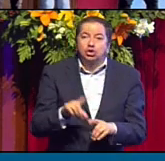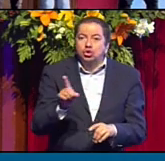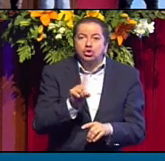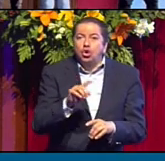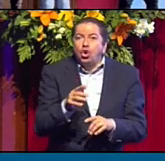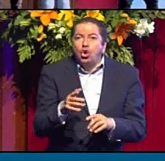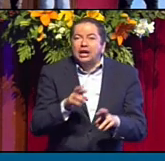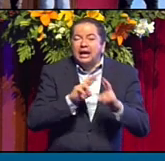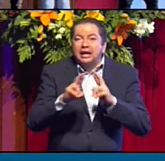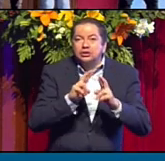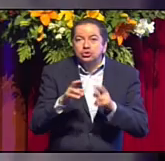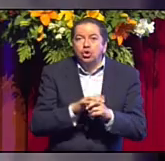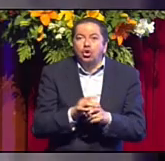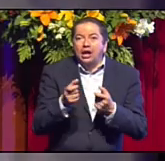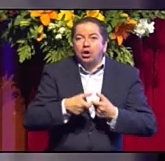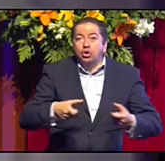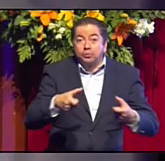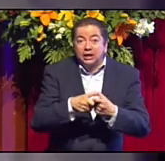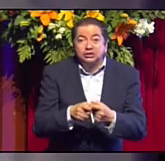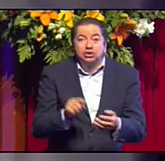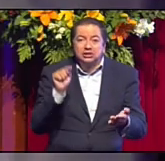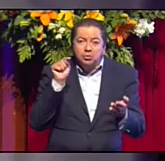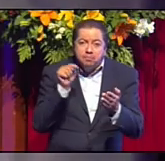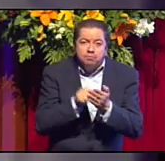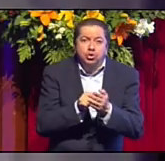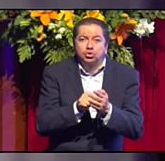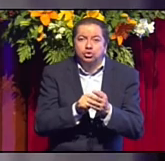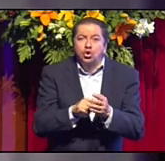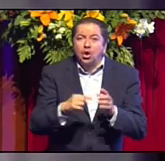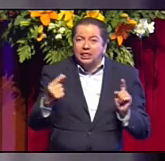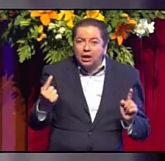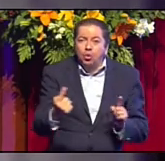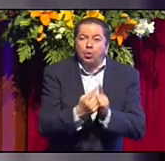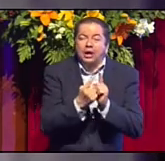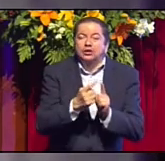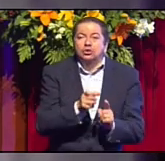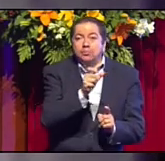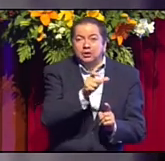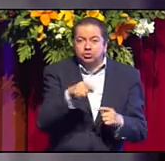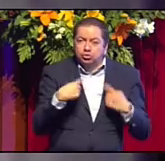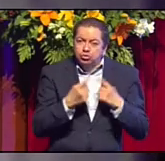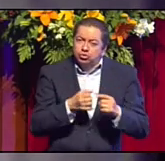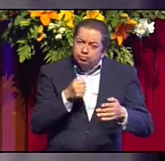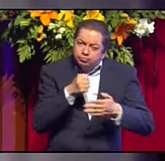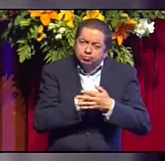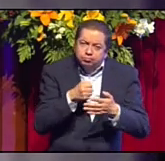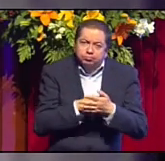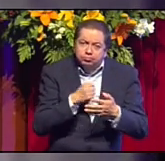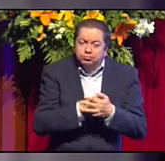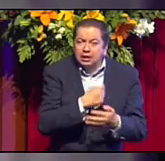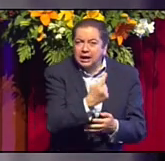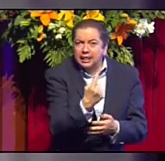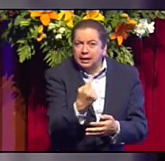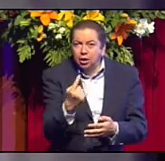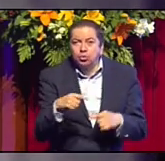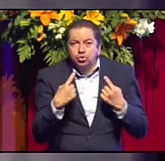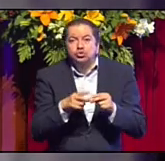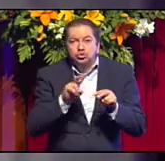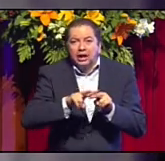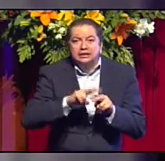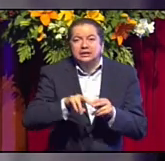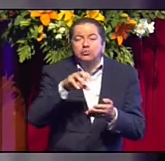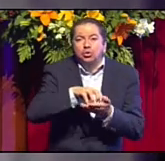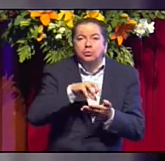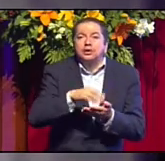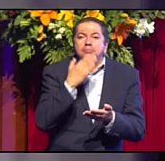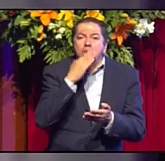corporación, sino tiene que ver con un punto de encuentro donde entendemos que cuando trabajamos duro cada uno de nosotros, hacemos de nuestra comuna un mejor lugar